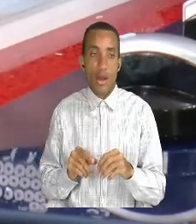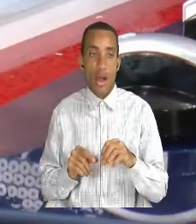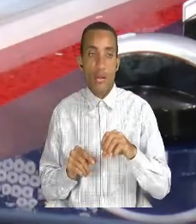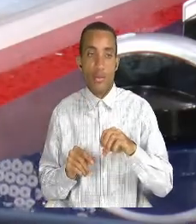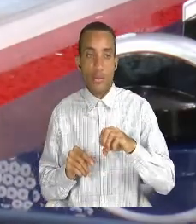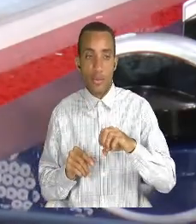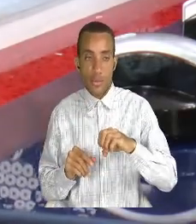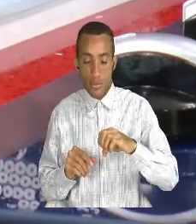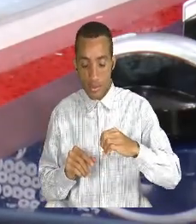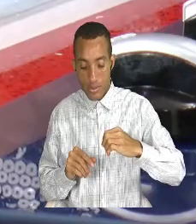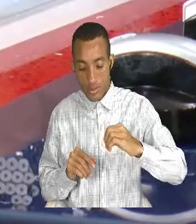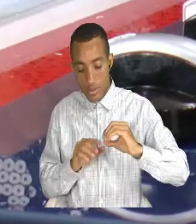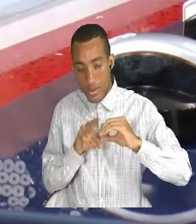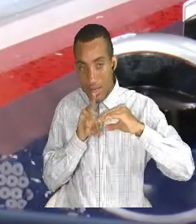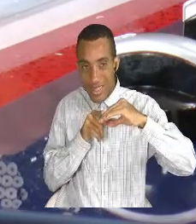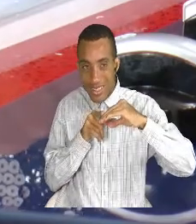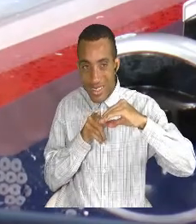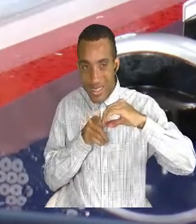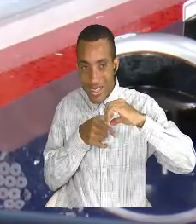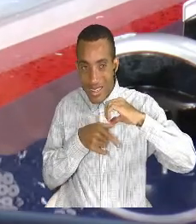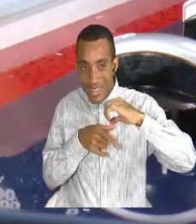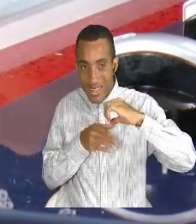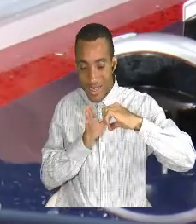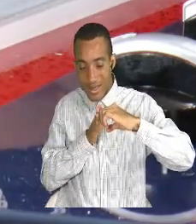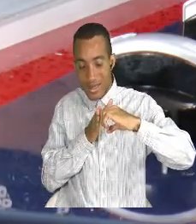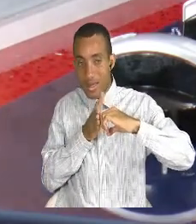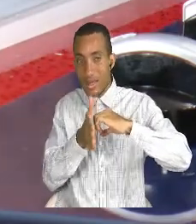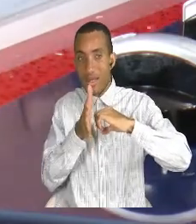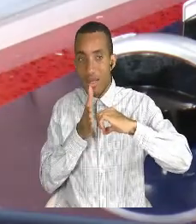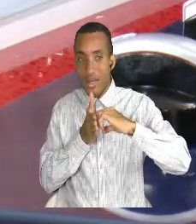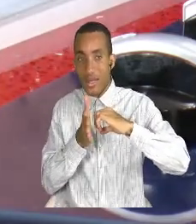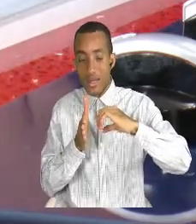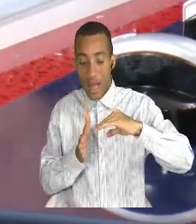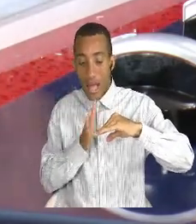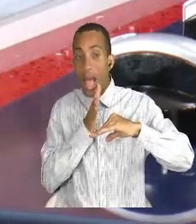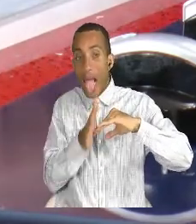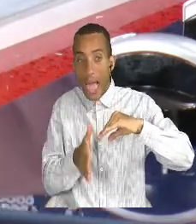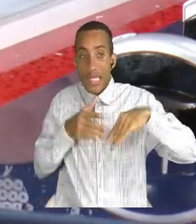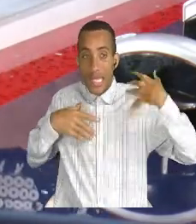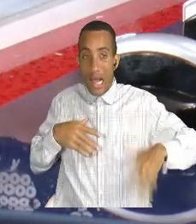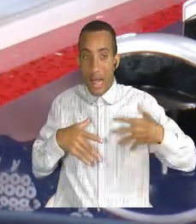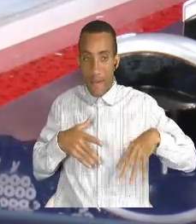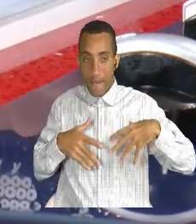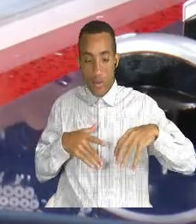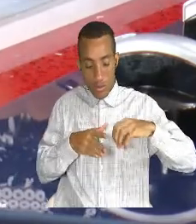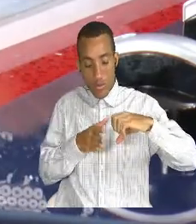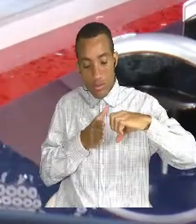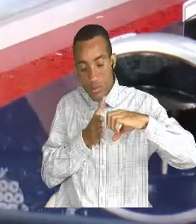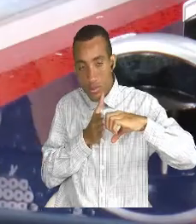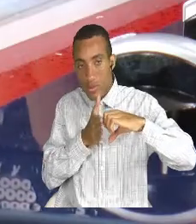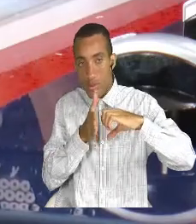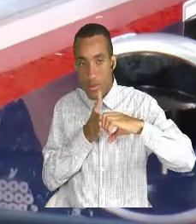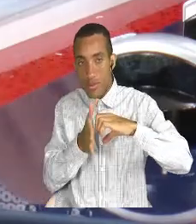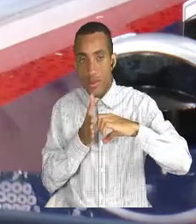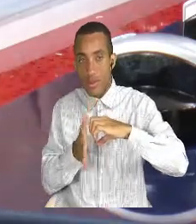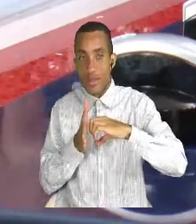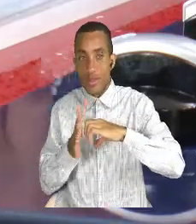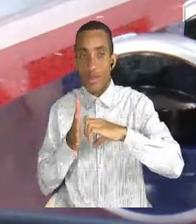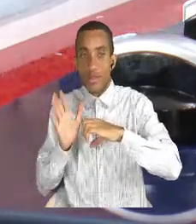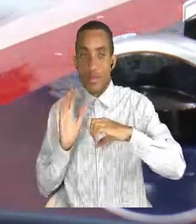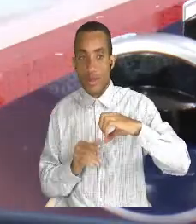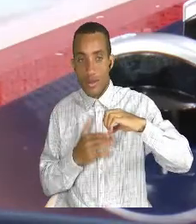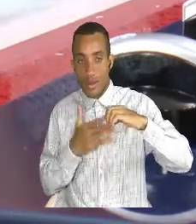tener los dedos así, porque cuando nos cortamos, siempre es porque tenemos los dedos así y nos cortamos la mitad de la uña. No me corta. Yo sigo con mi técnica, pero